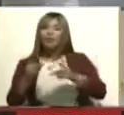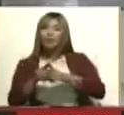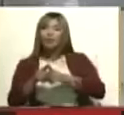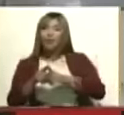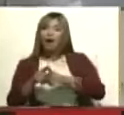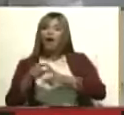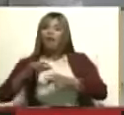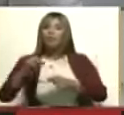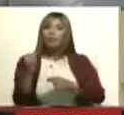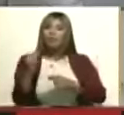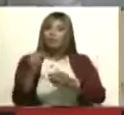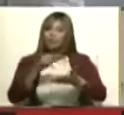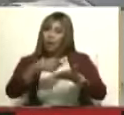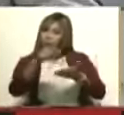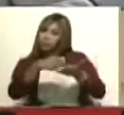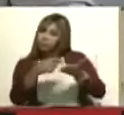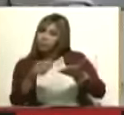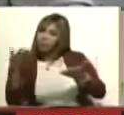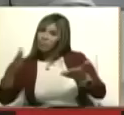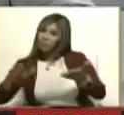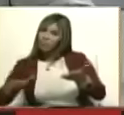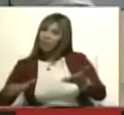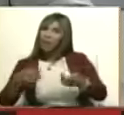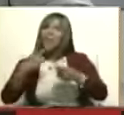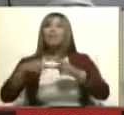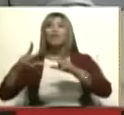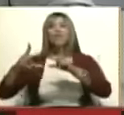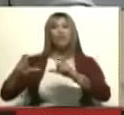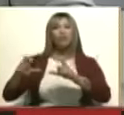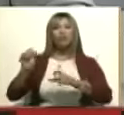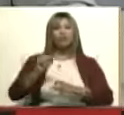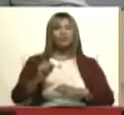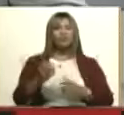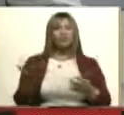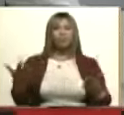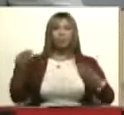acta policial o fiscal, pero está en la foto.